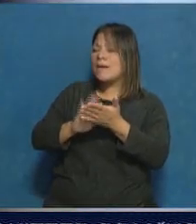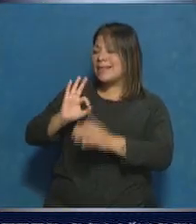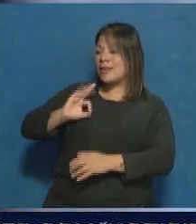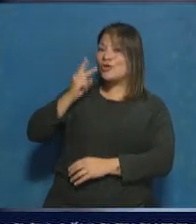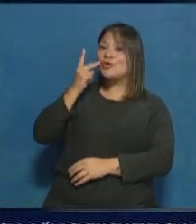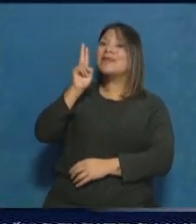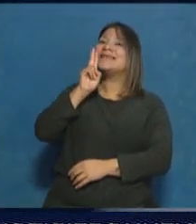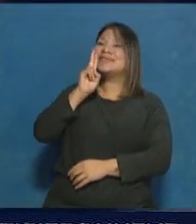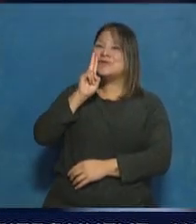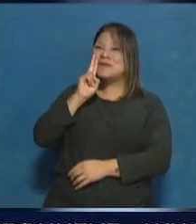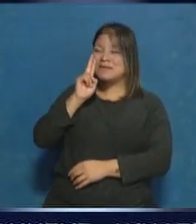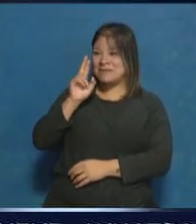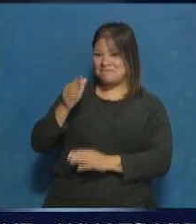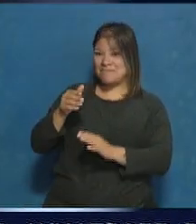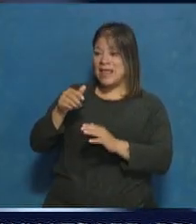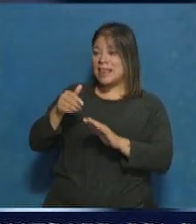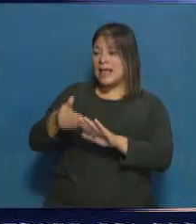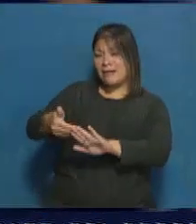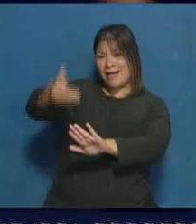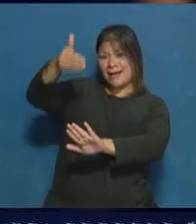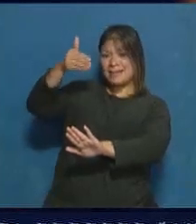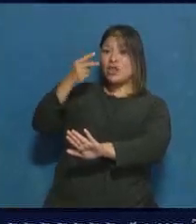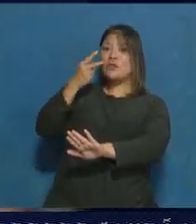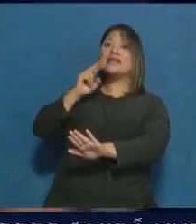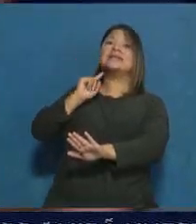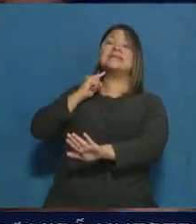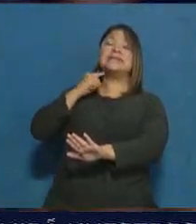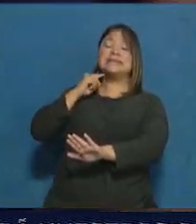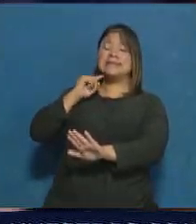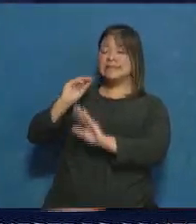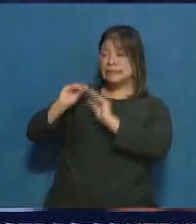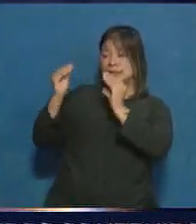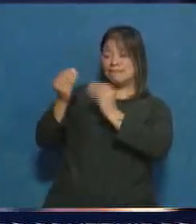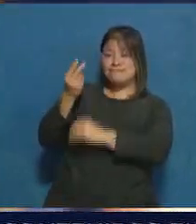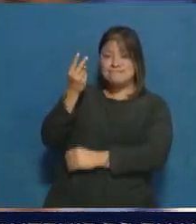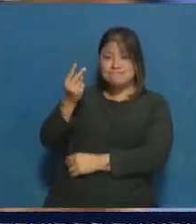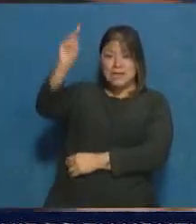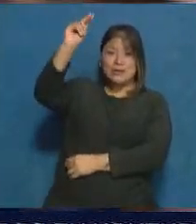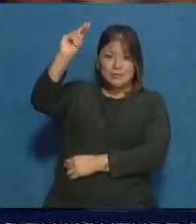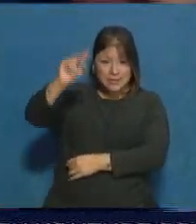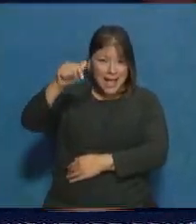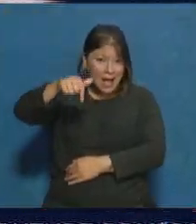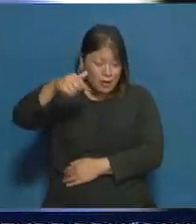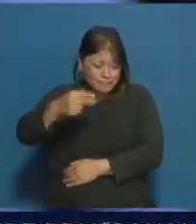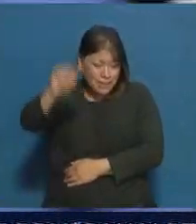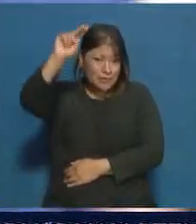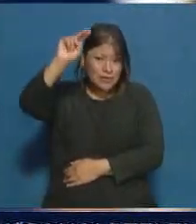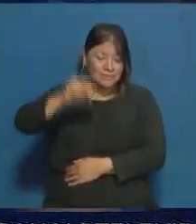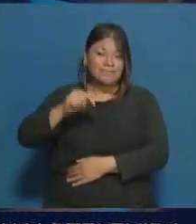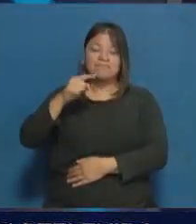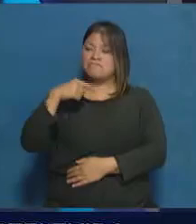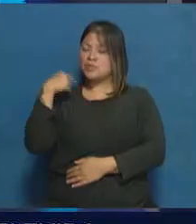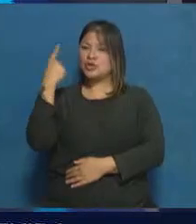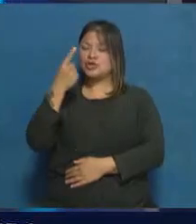había sido en el 2013 y los resultados incluso fueron peores que en ese 2013. Pero nosotros quisimos compararlo